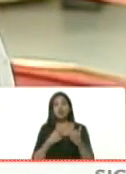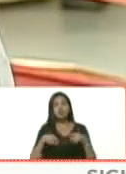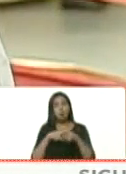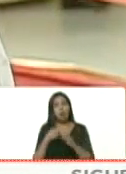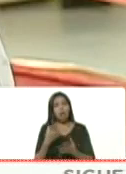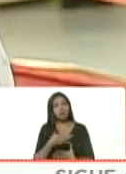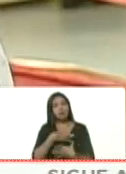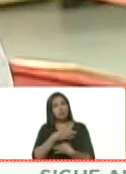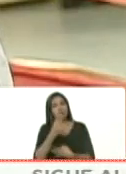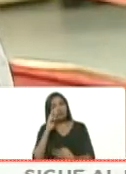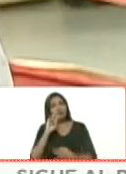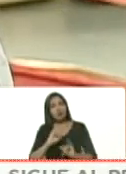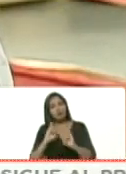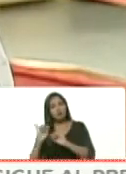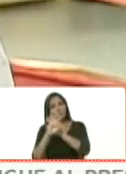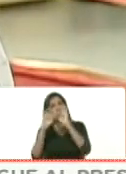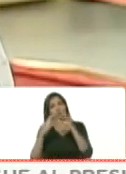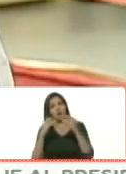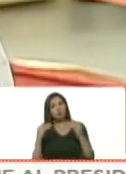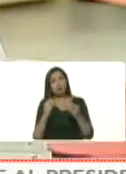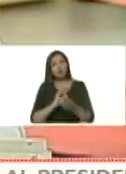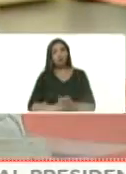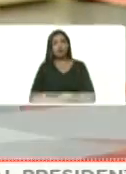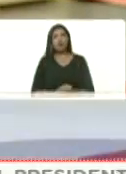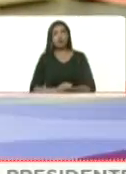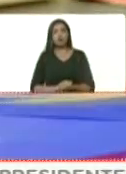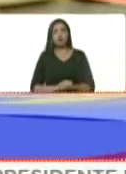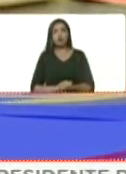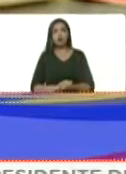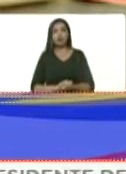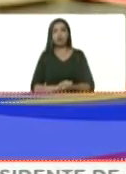lo que hoy estamos viendo con la remotorización de este